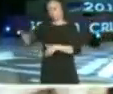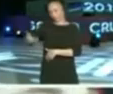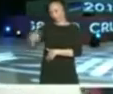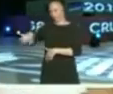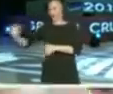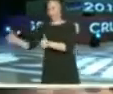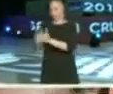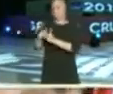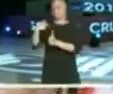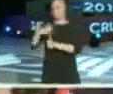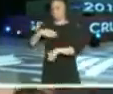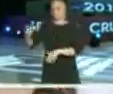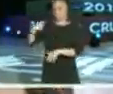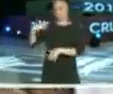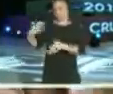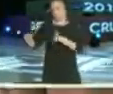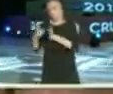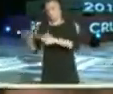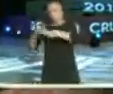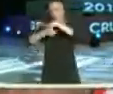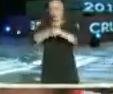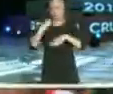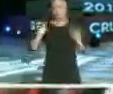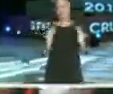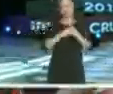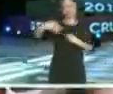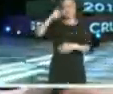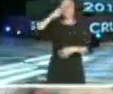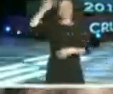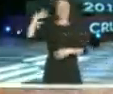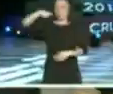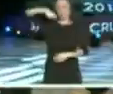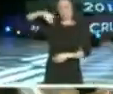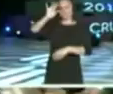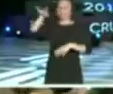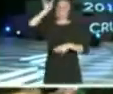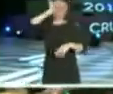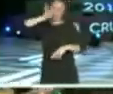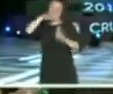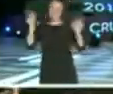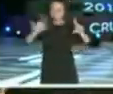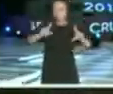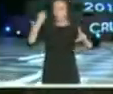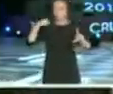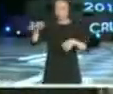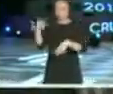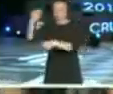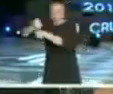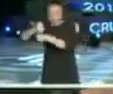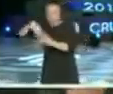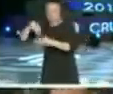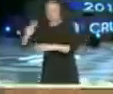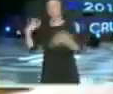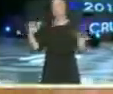enchufó mi amigo don Guillermo García. Como Willy García ya no está la poltrona, mi tío que es Paulino llama un tipo de